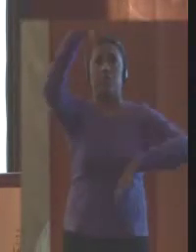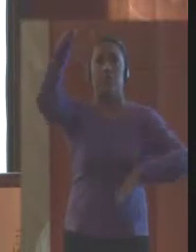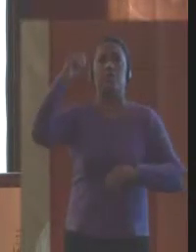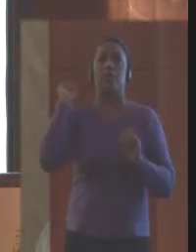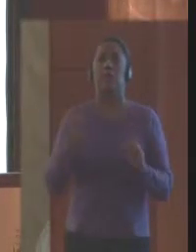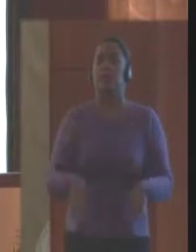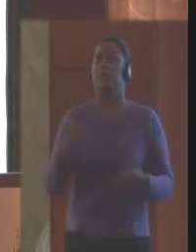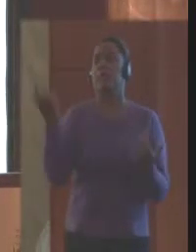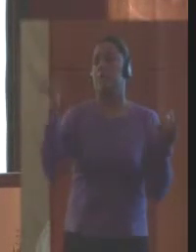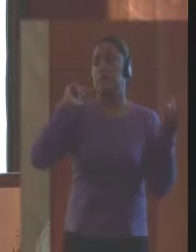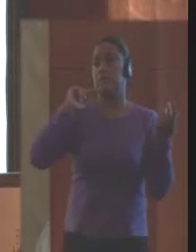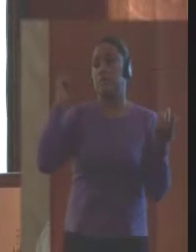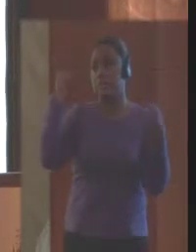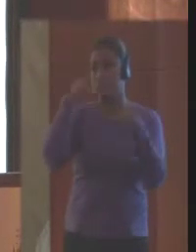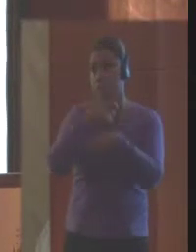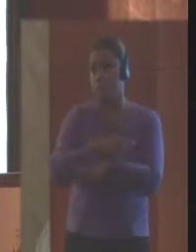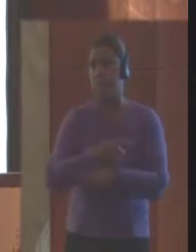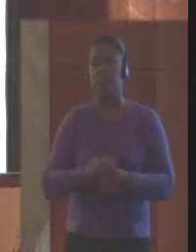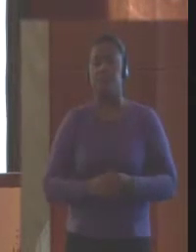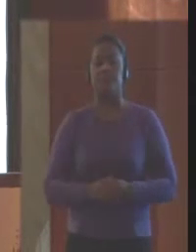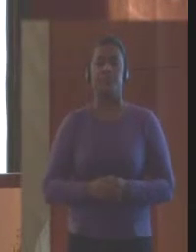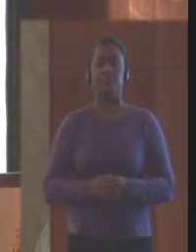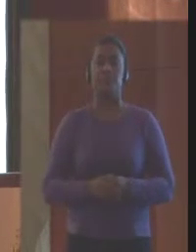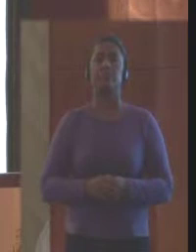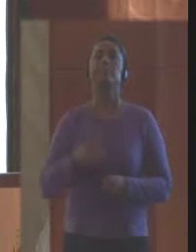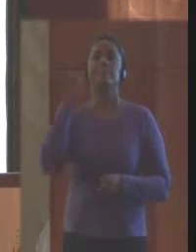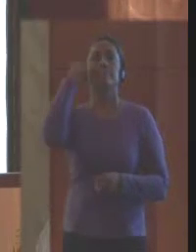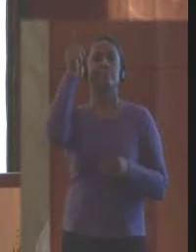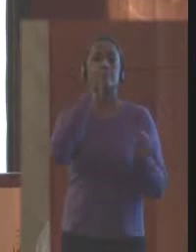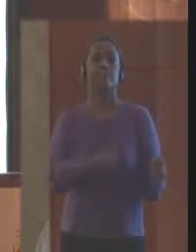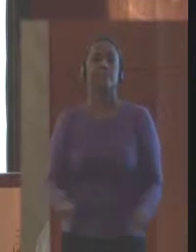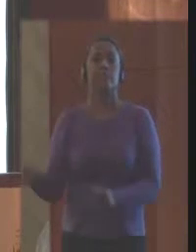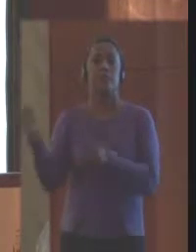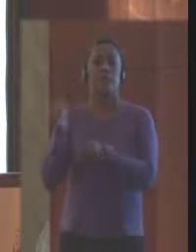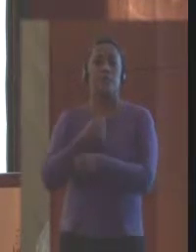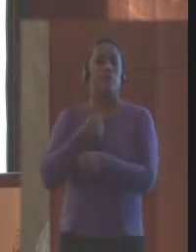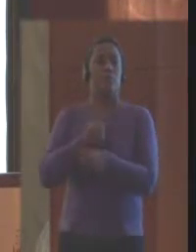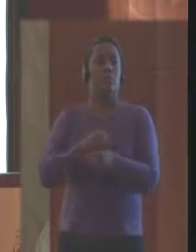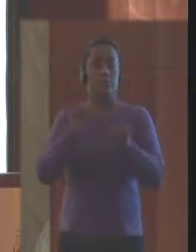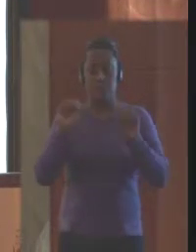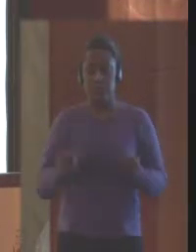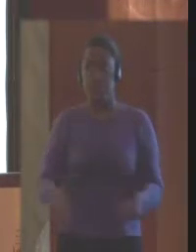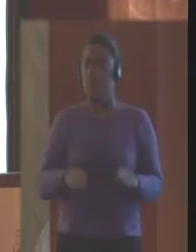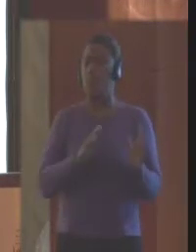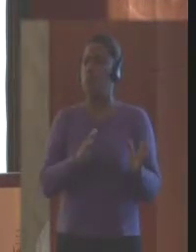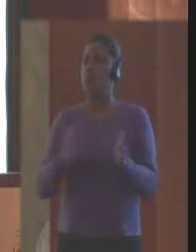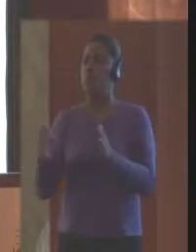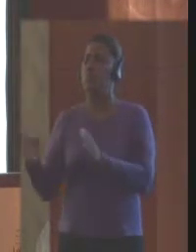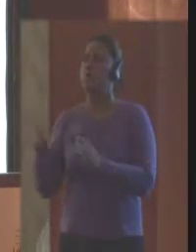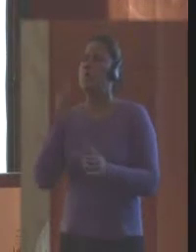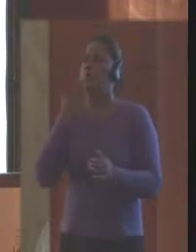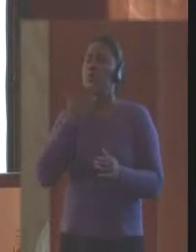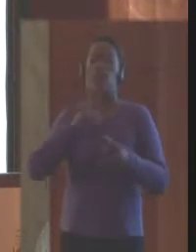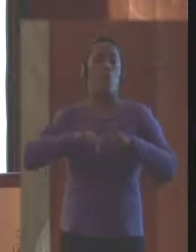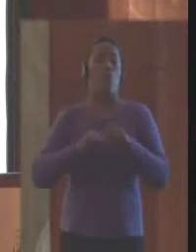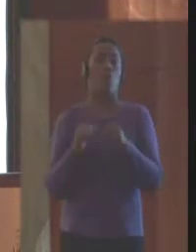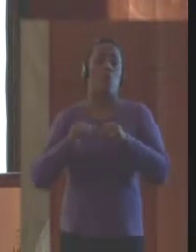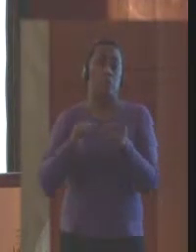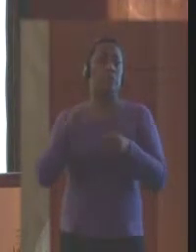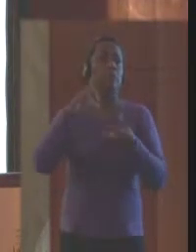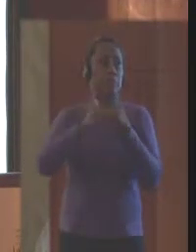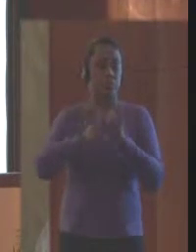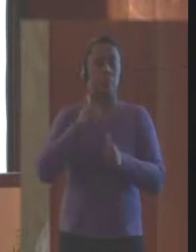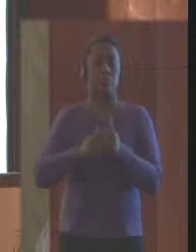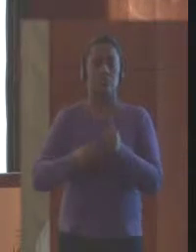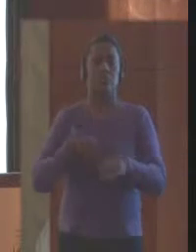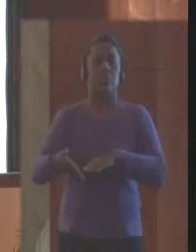baja del río del cual hacemos parte. Un plan digital de gestión de riesgo que aterrice los problemas en Bogotá de manera concreta. Y como